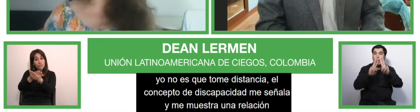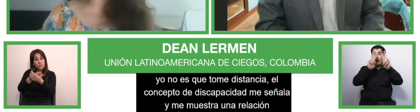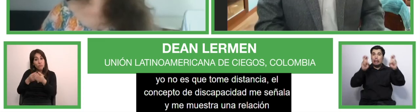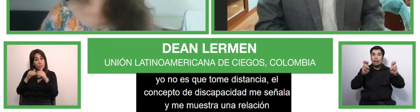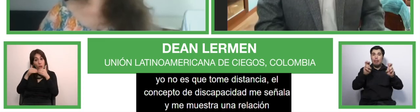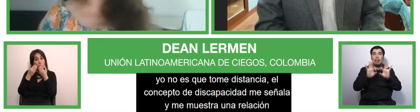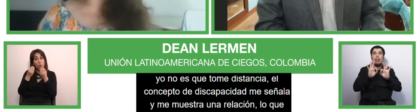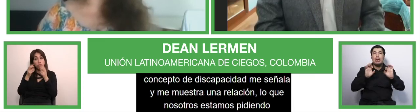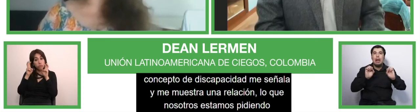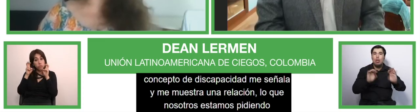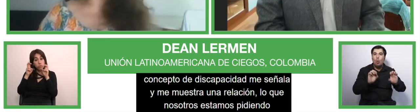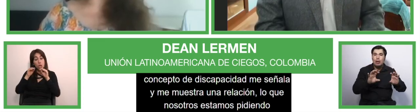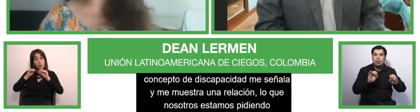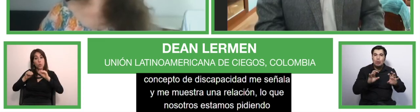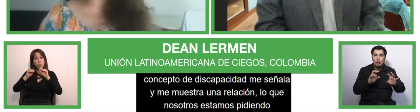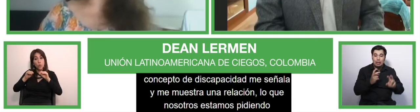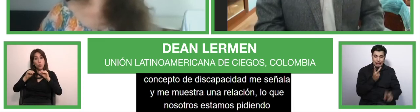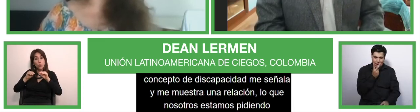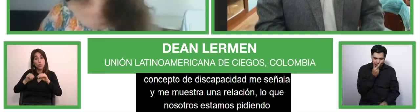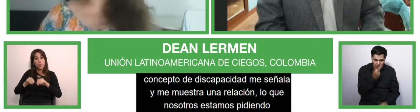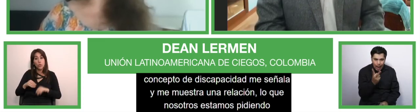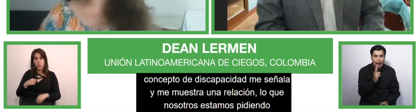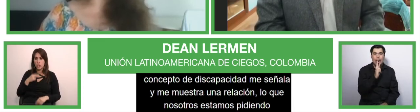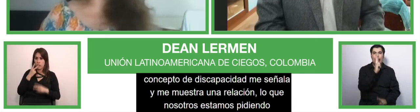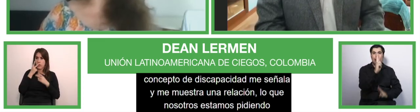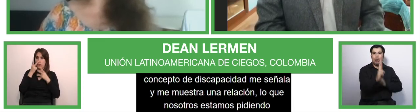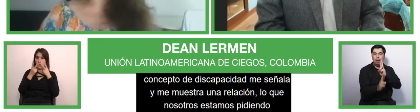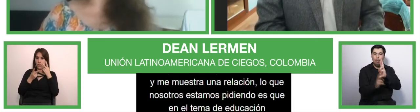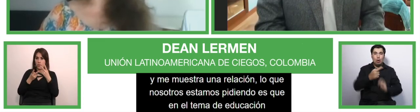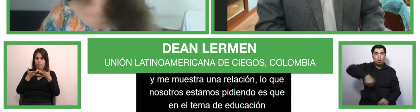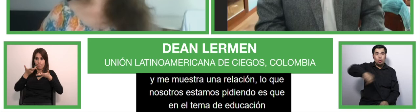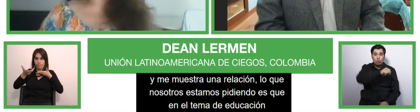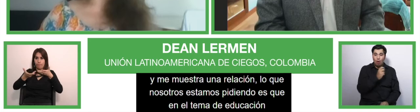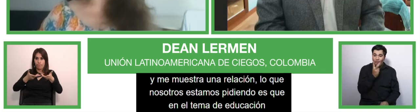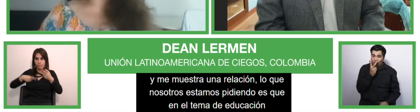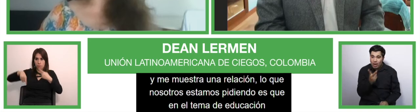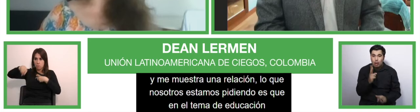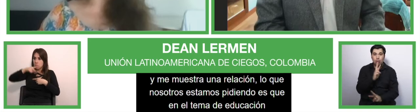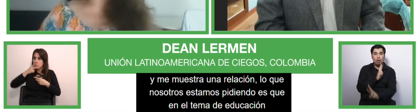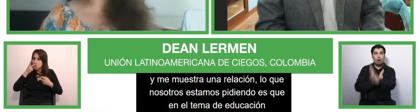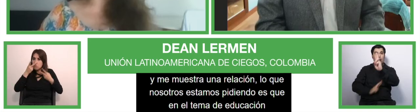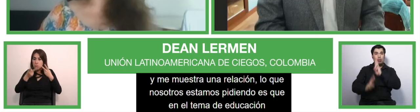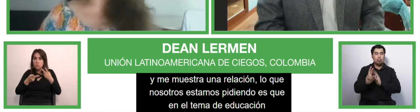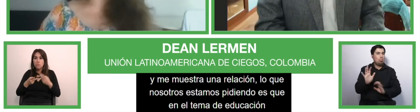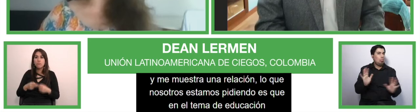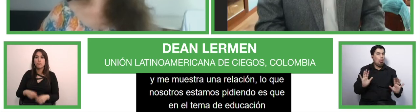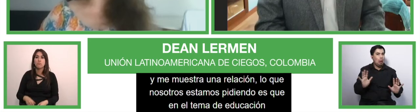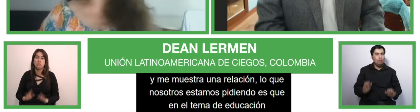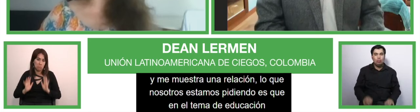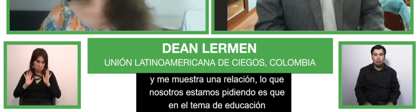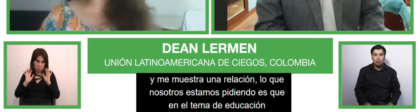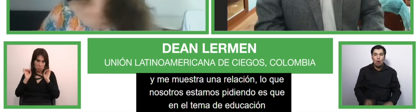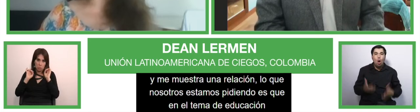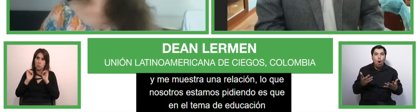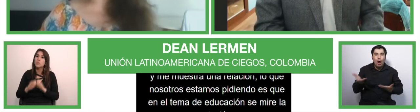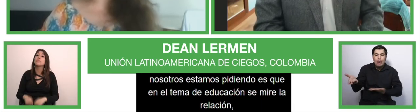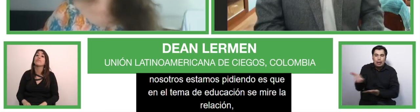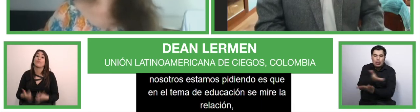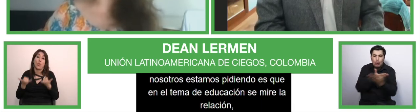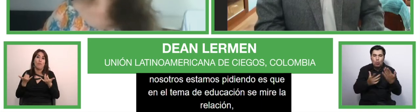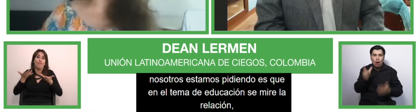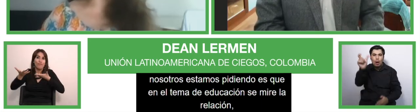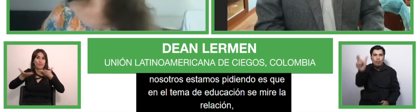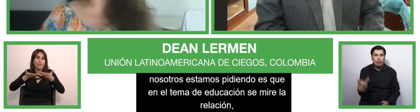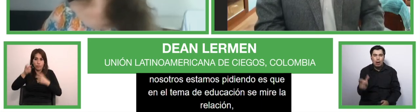educación se mire la relación, porque no estamos mirando la relación. No estamos mirando el interactuar del estudiante